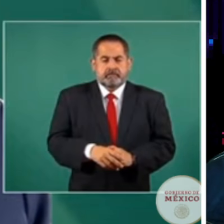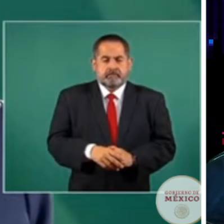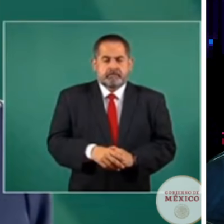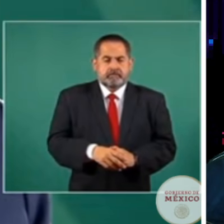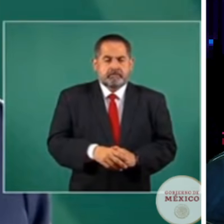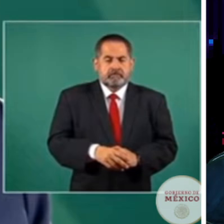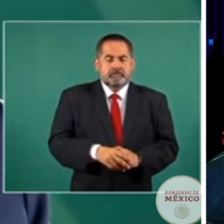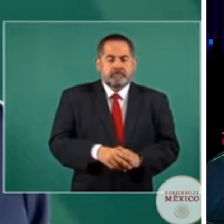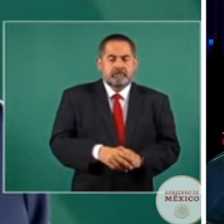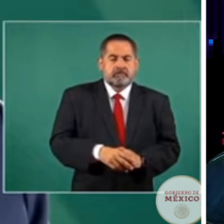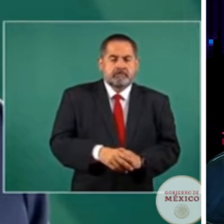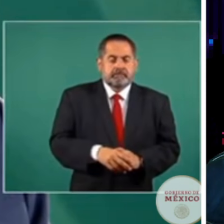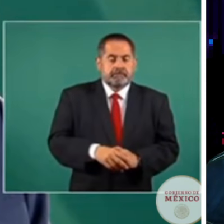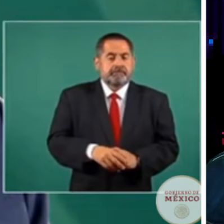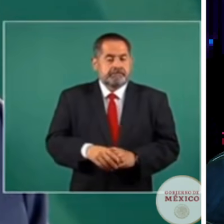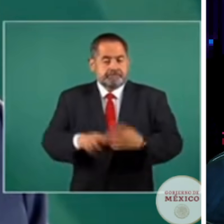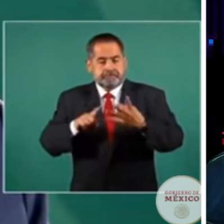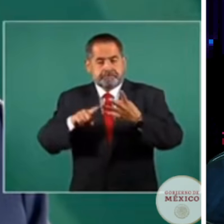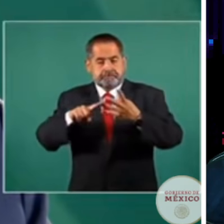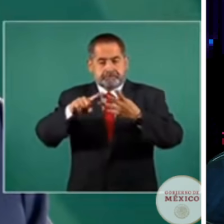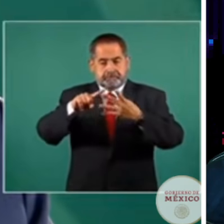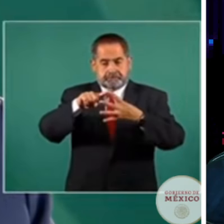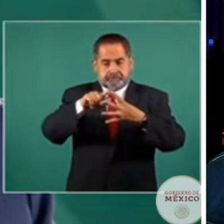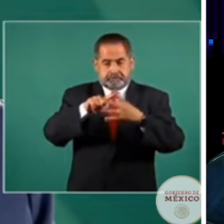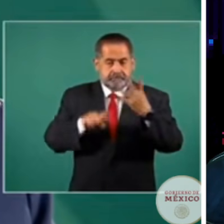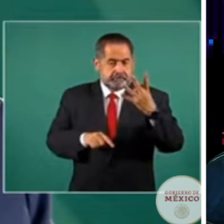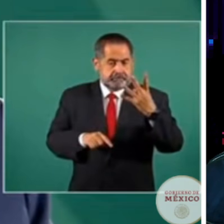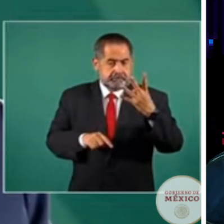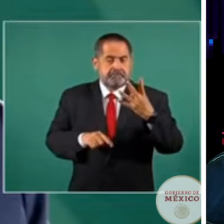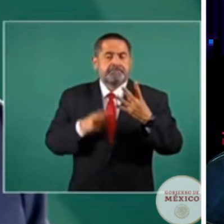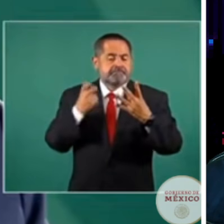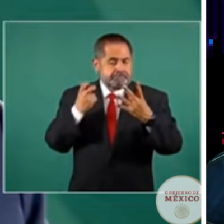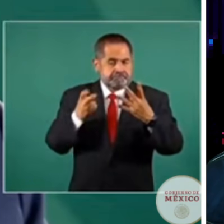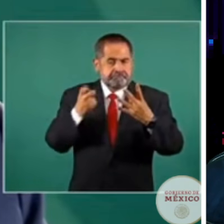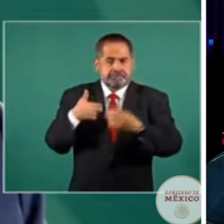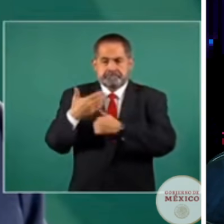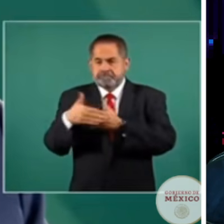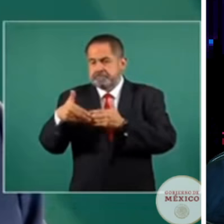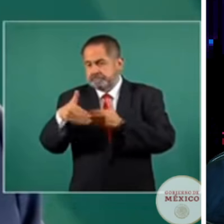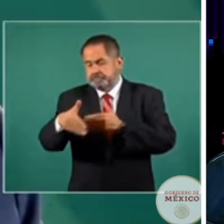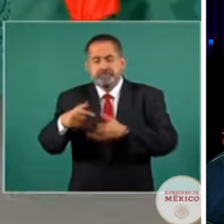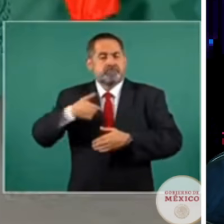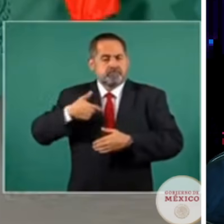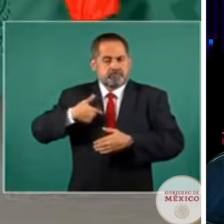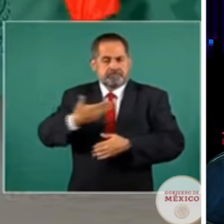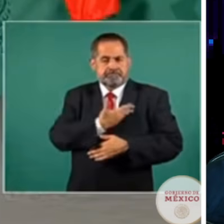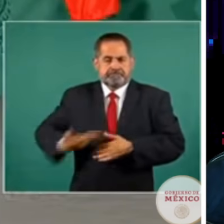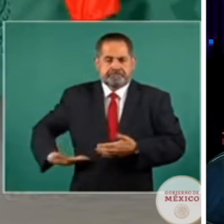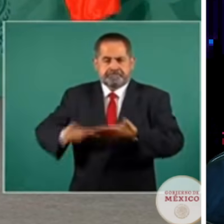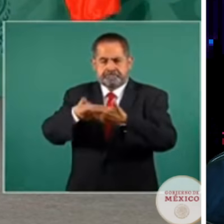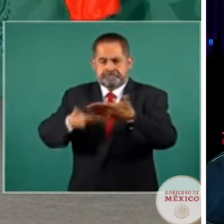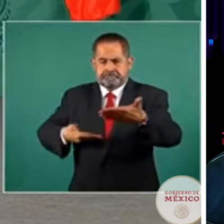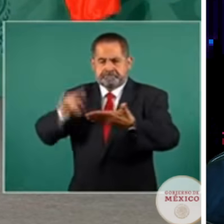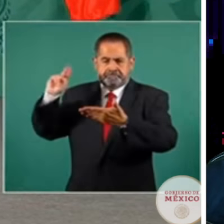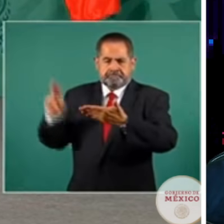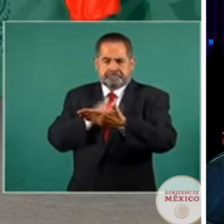Entonces, estas cuatro acciones van a formar parte de un decreto que voy a firmar y